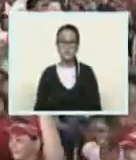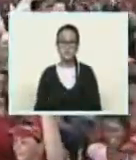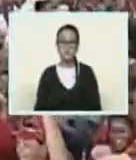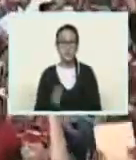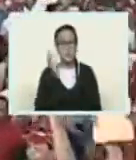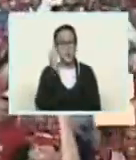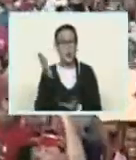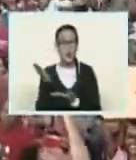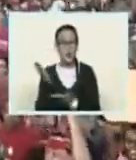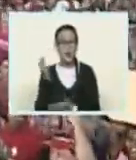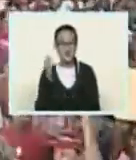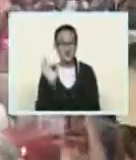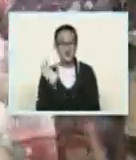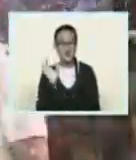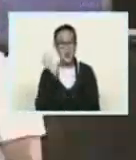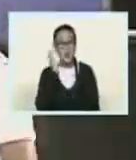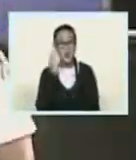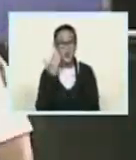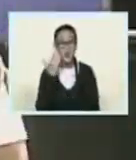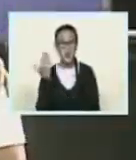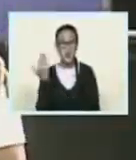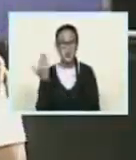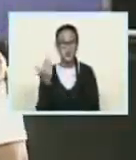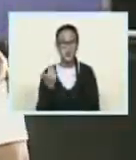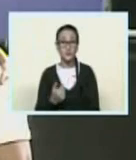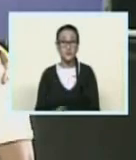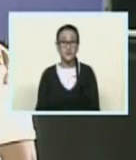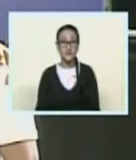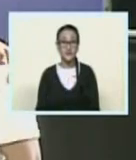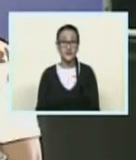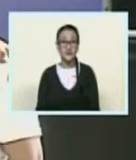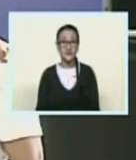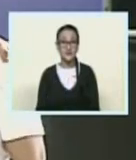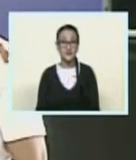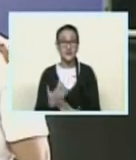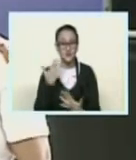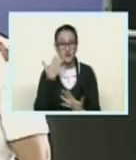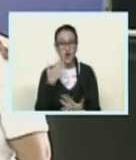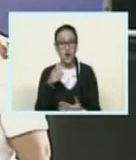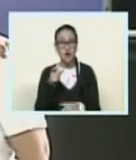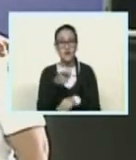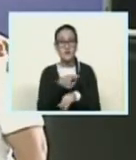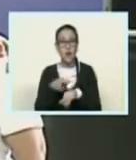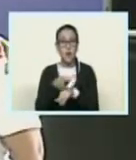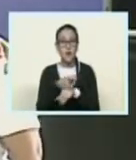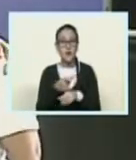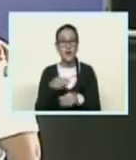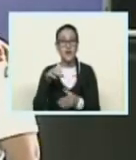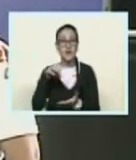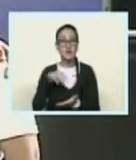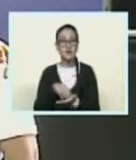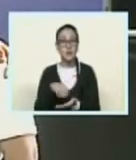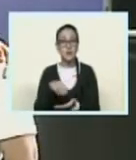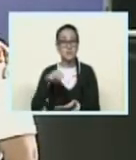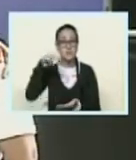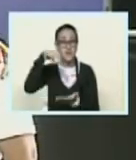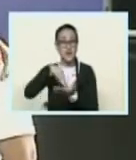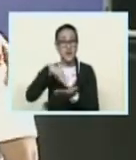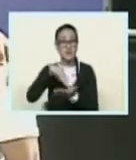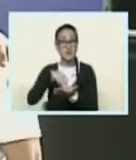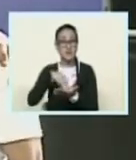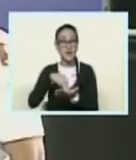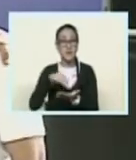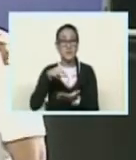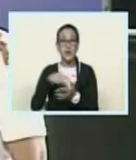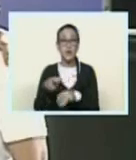Esta mujer, en ella veo a quien va a gobernar el Estado Miranda. El